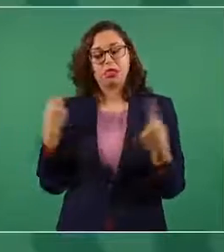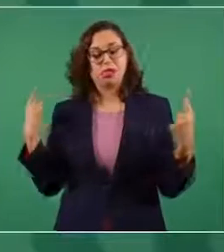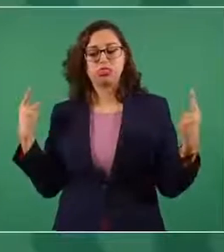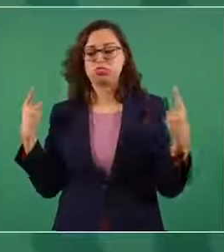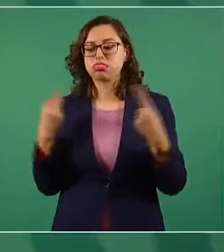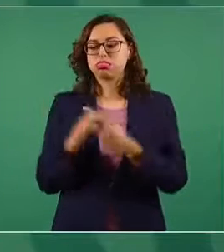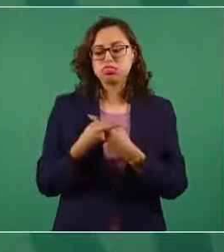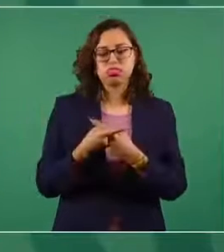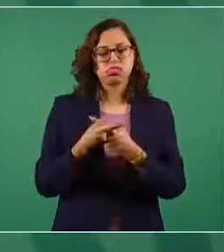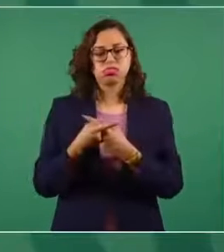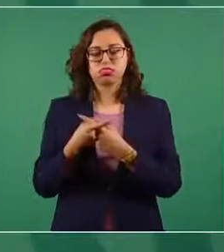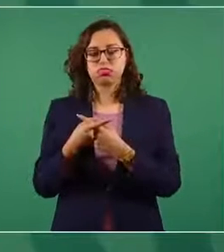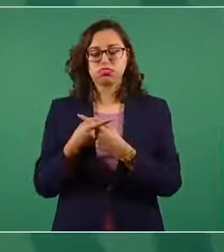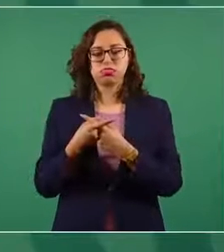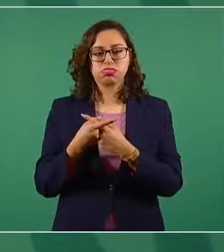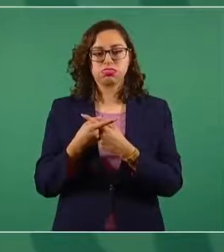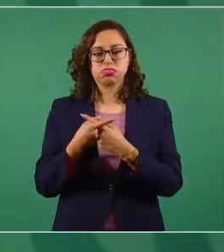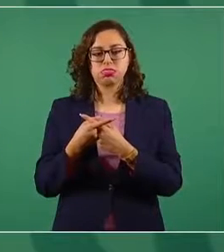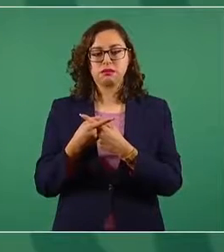resolución,